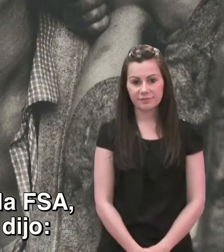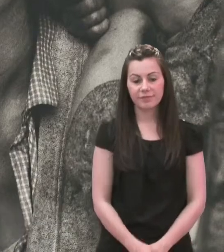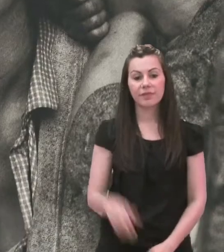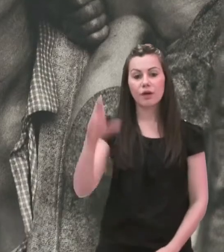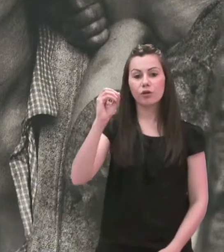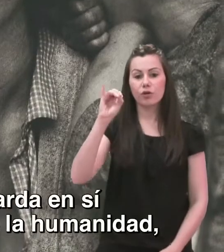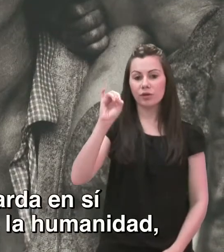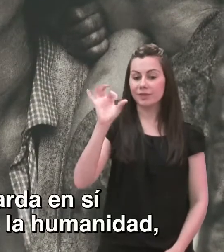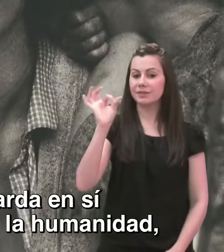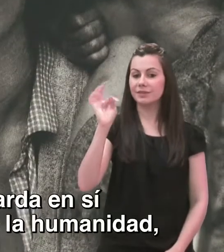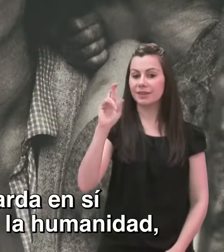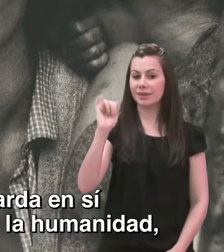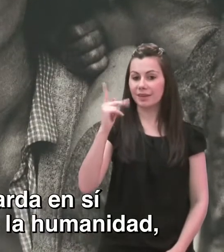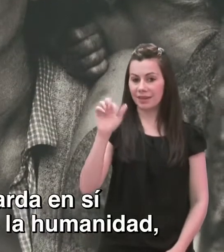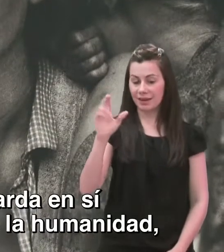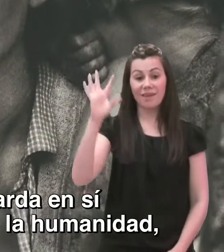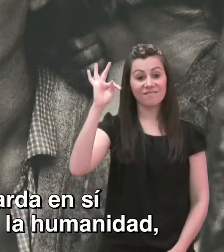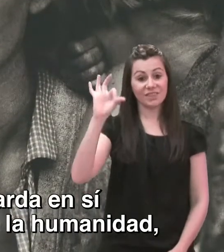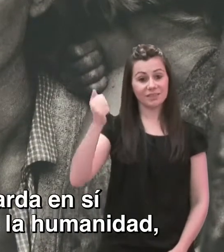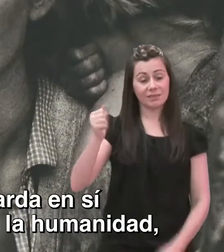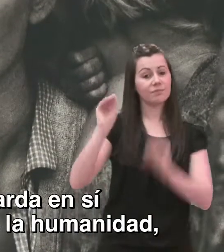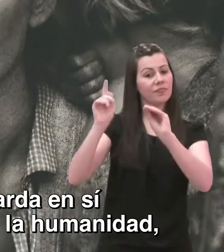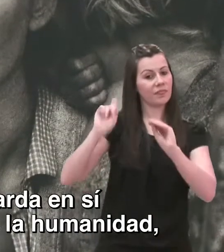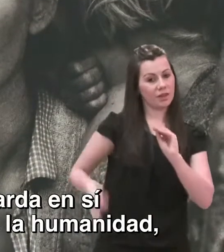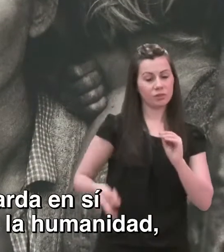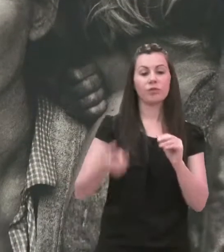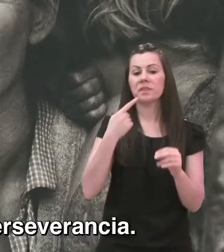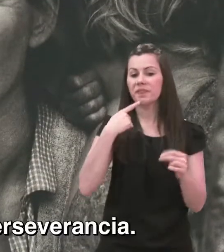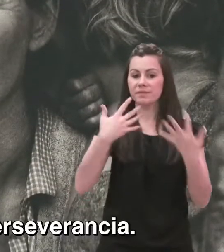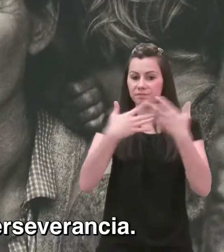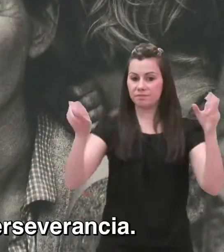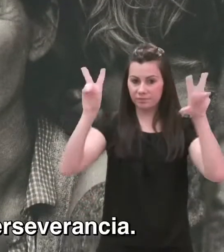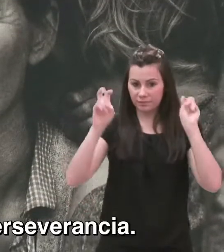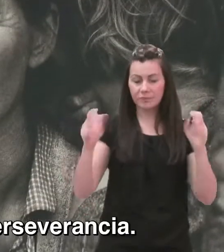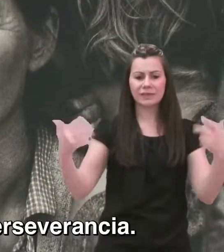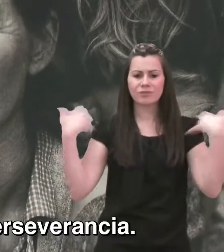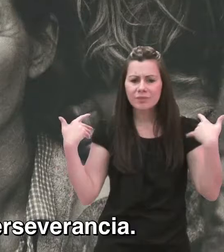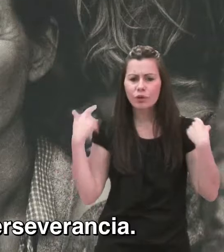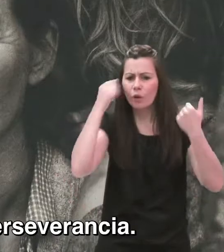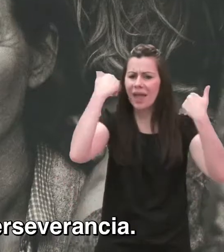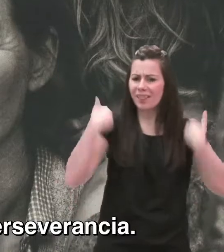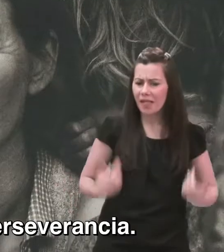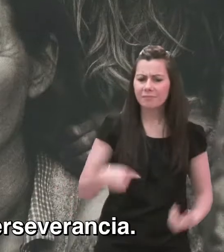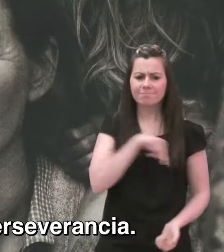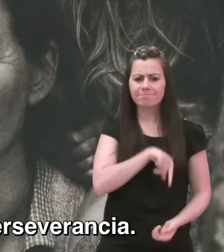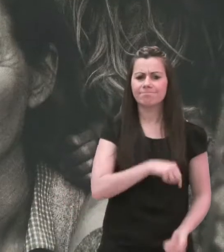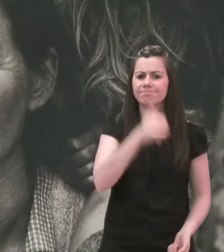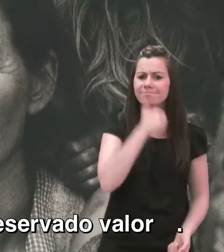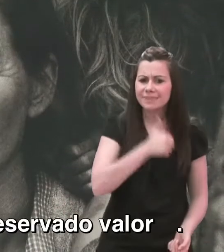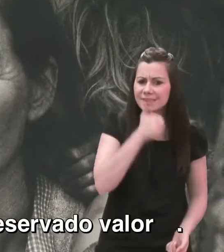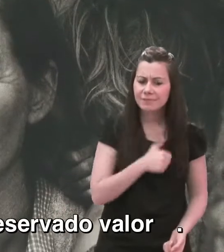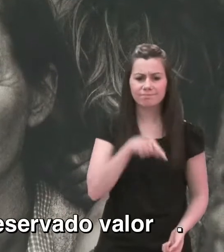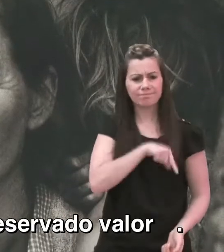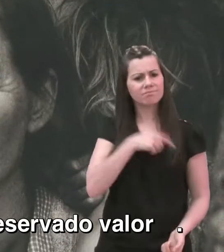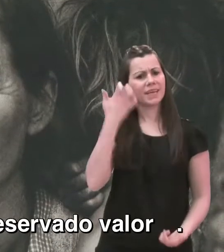dijo: «Esta mujer guarda en sí todo el sufrimiento de la humanidad y también toda la perseverancia,